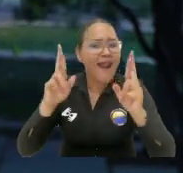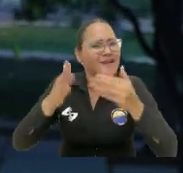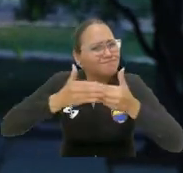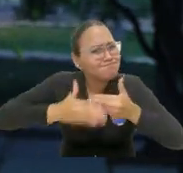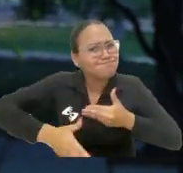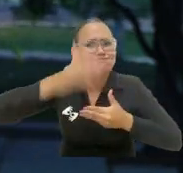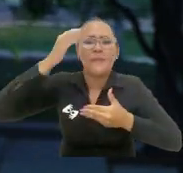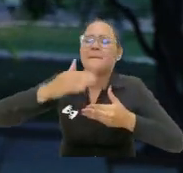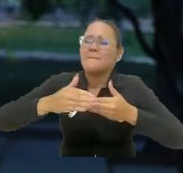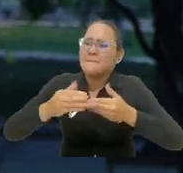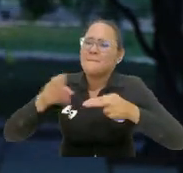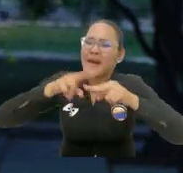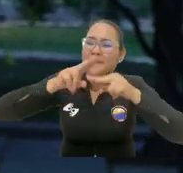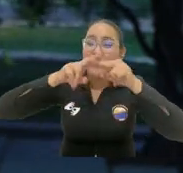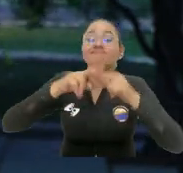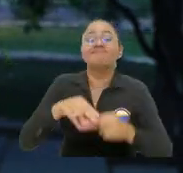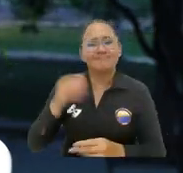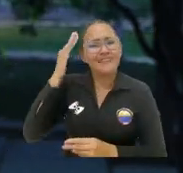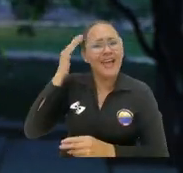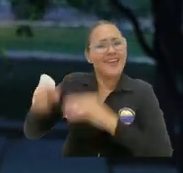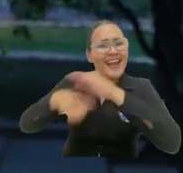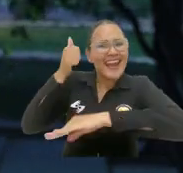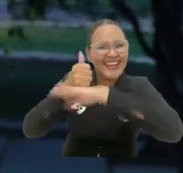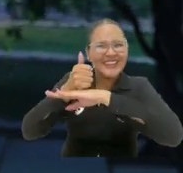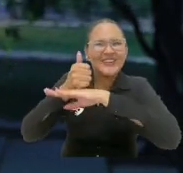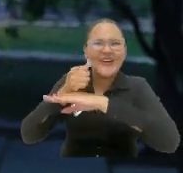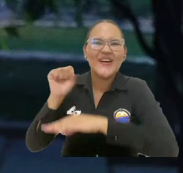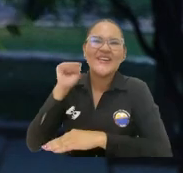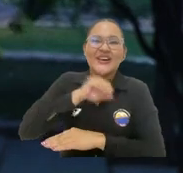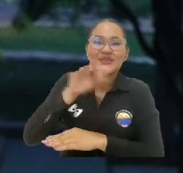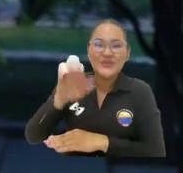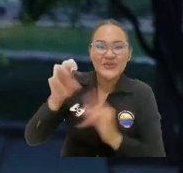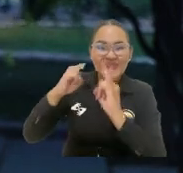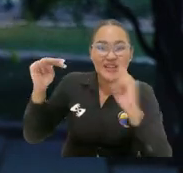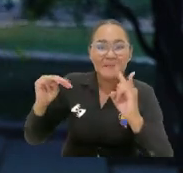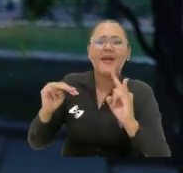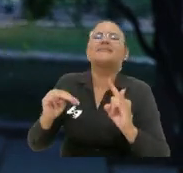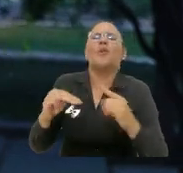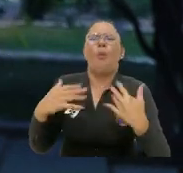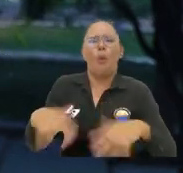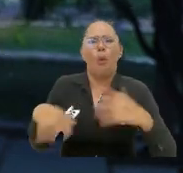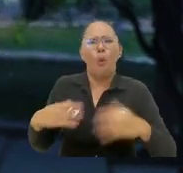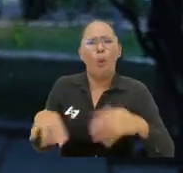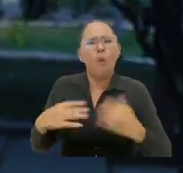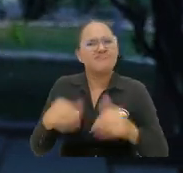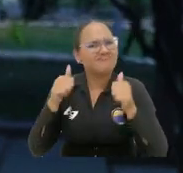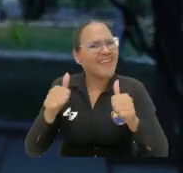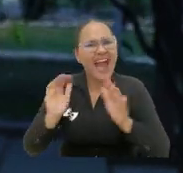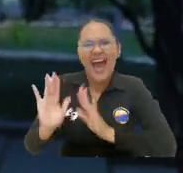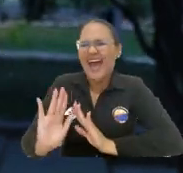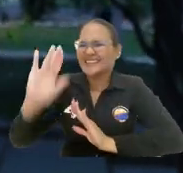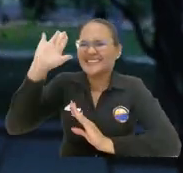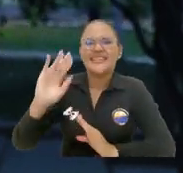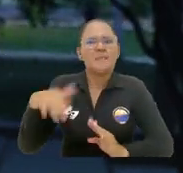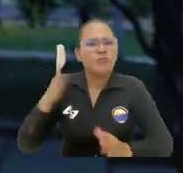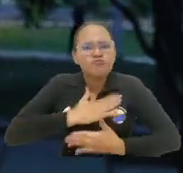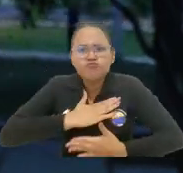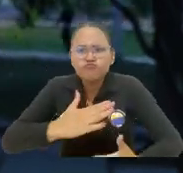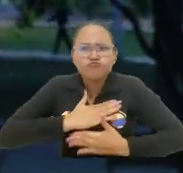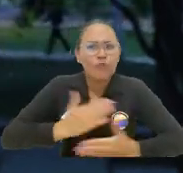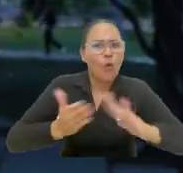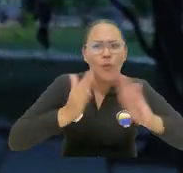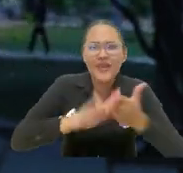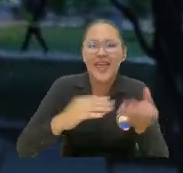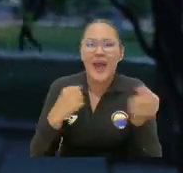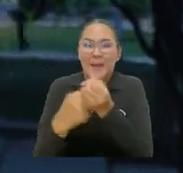que sigan muchos más. Y conozco al doctor Vera también de la universidad, que él es muy, muy hacia la comunidad